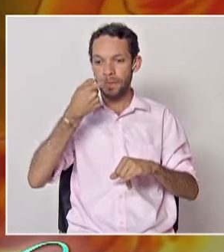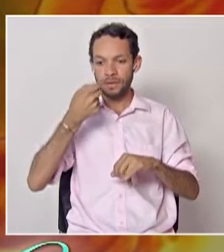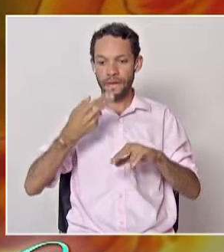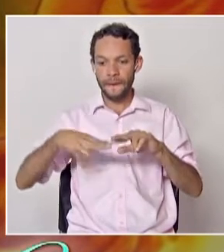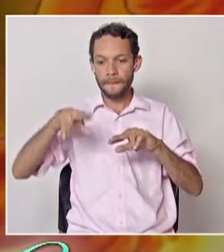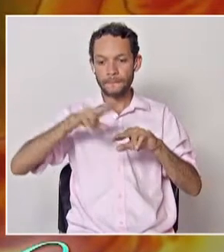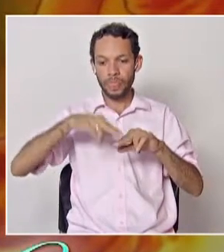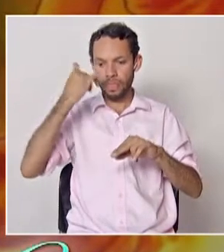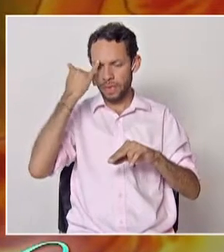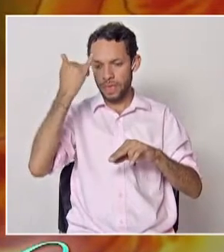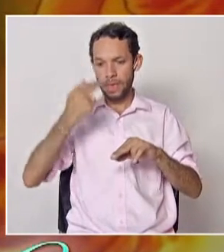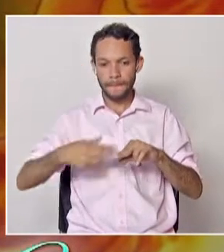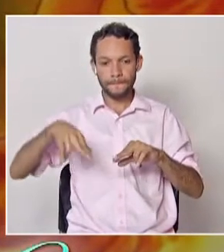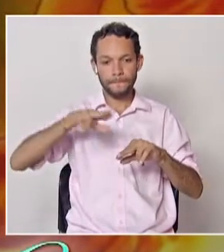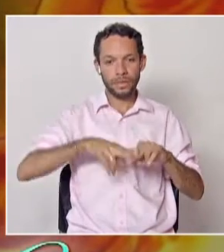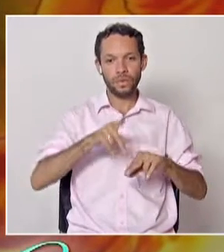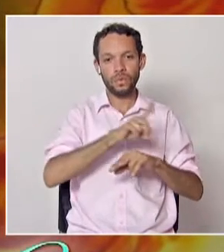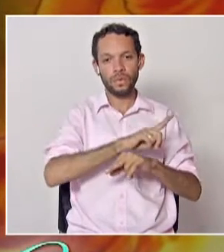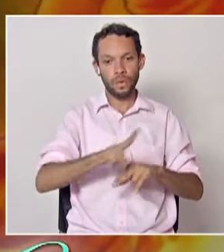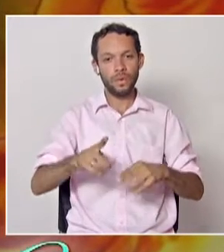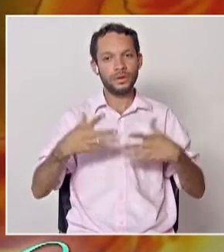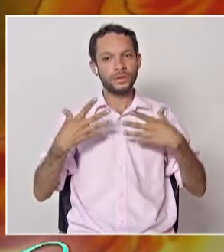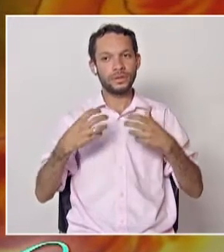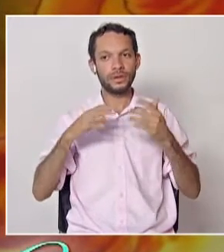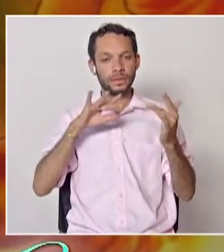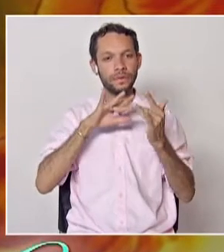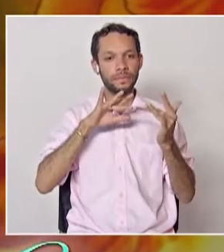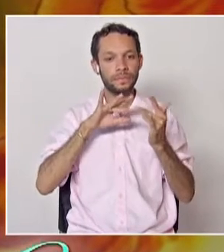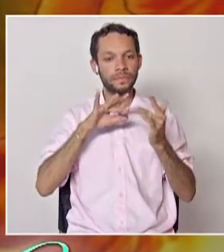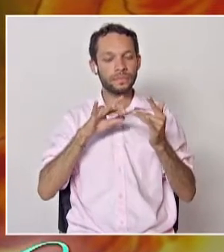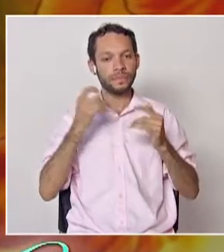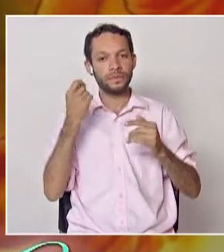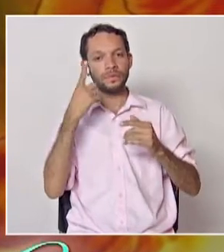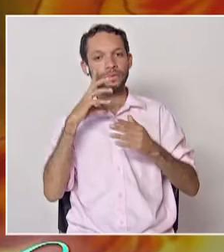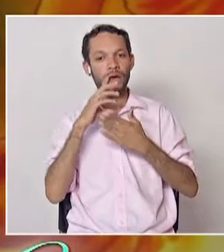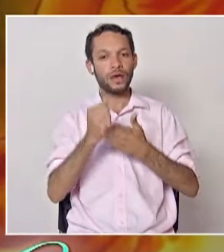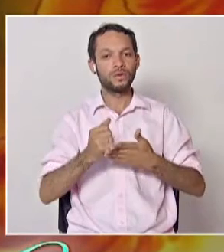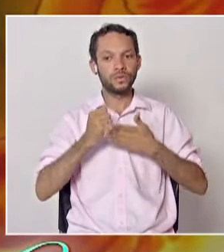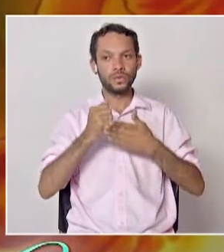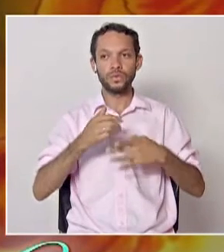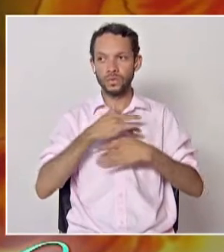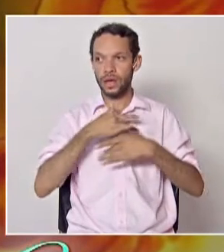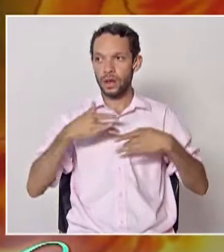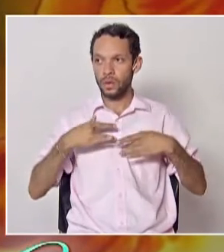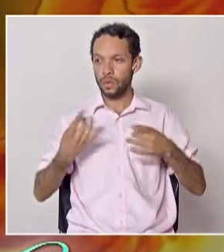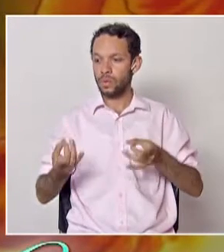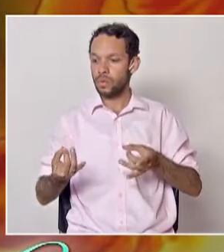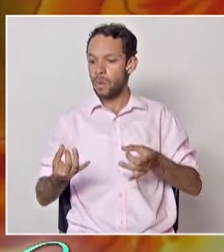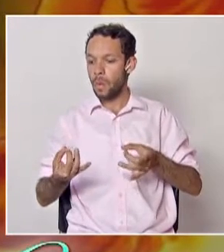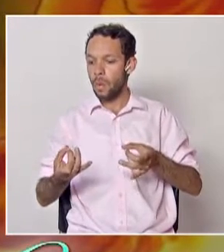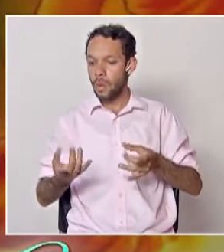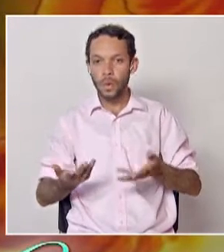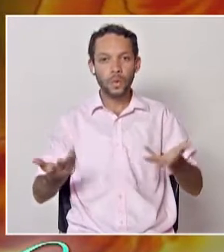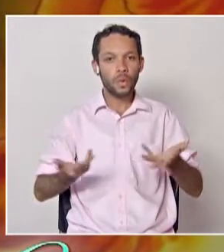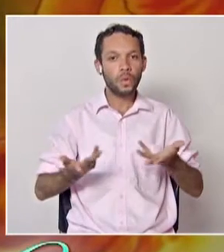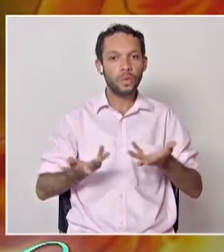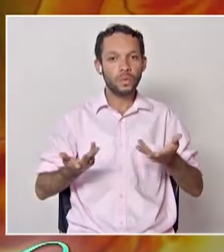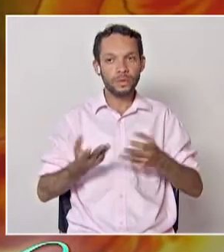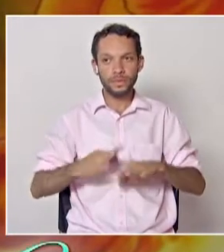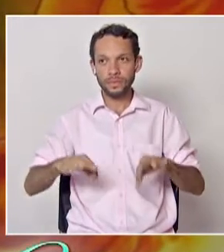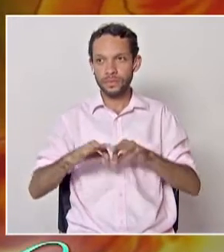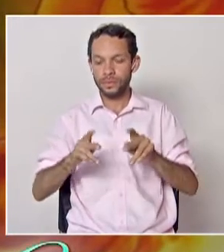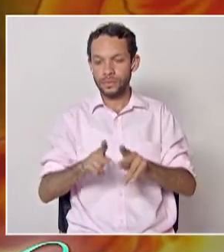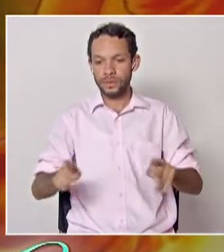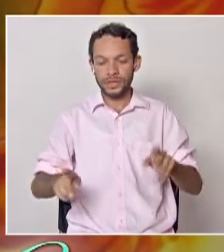para el dolor. El problema es entender de dónde viene el dolor, la causa del dolor. A mí